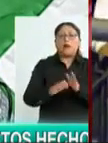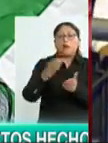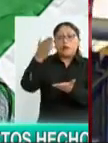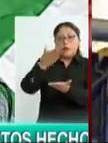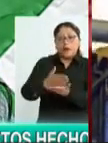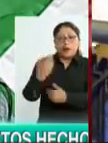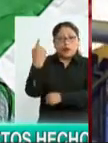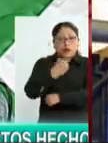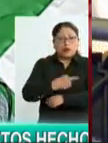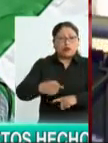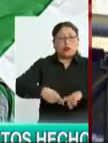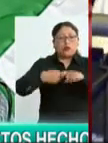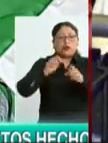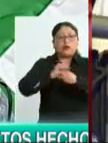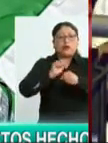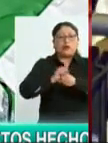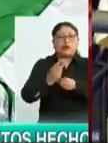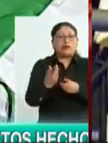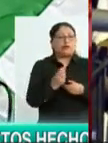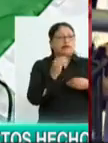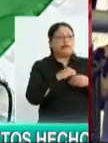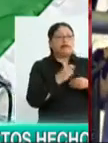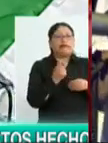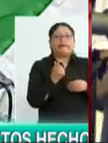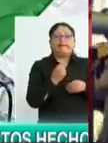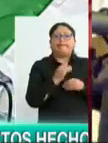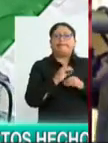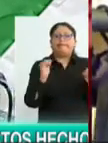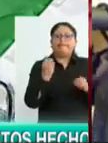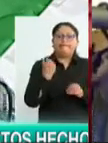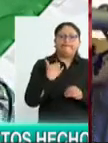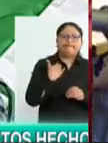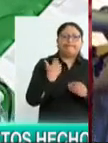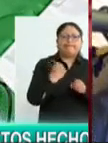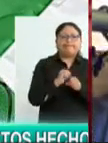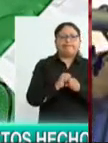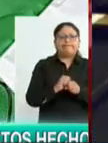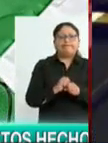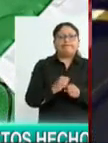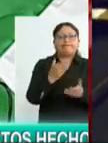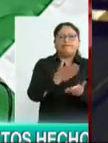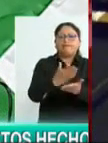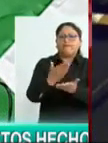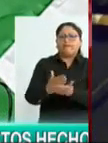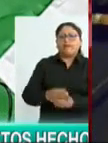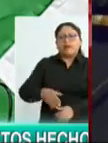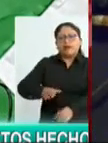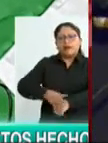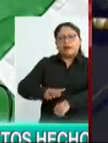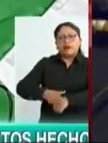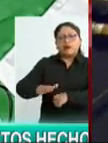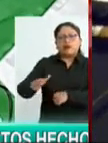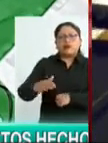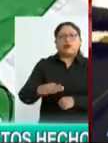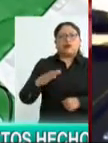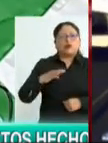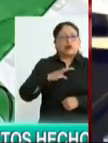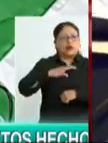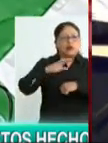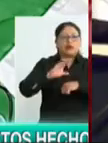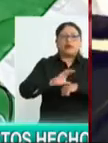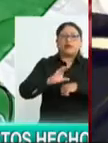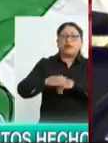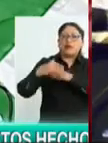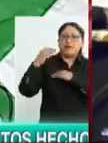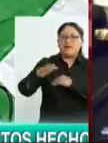el pan a sus casas. Señores del Comité Pro Santa Cruz, basta de ser irresponsables con nuestro